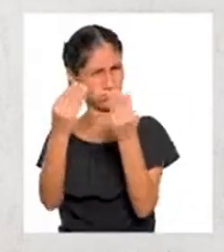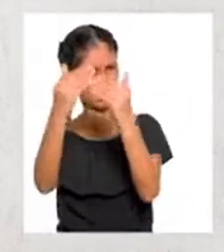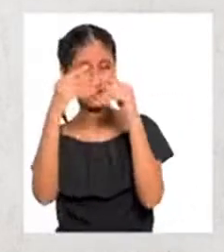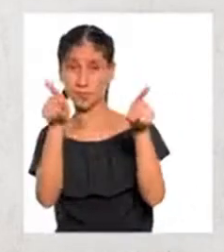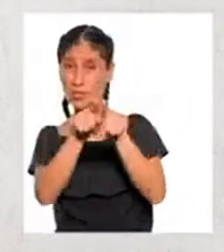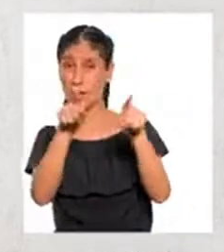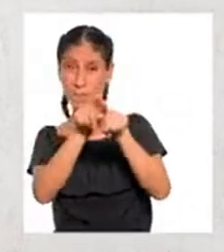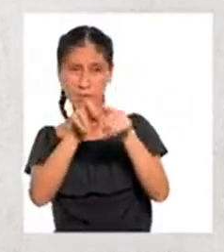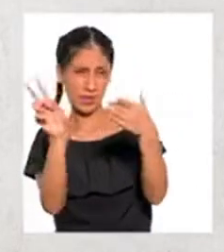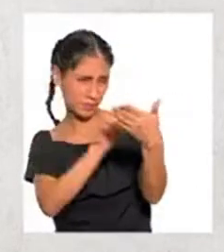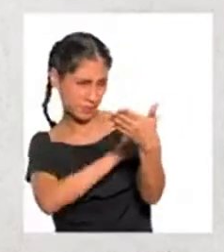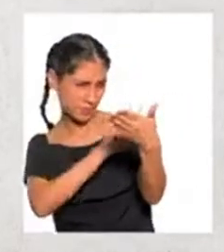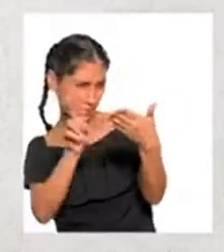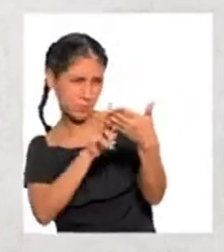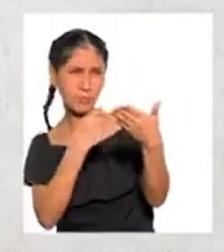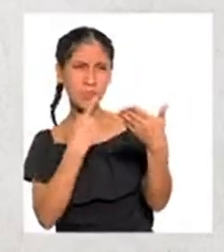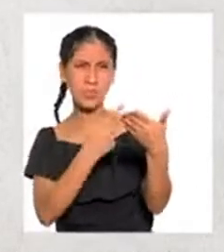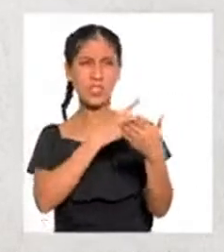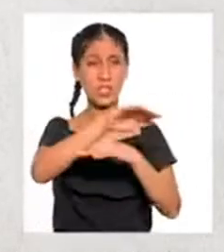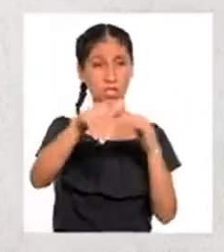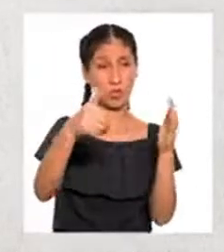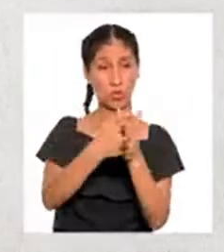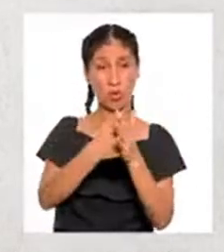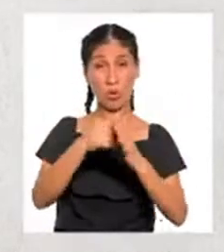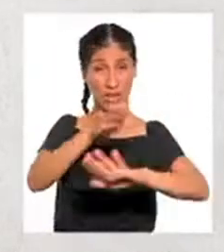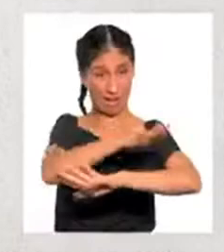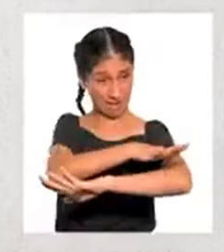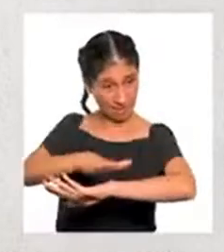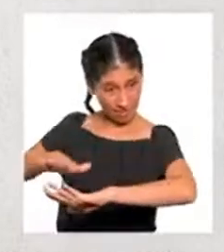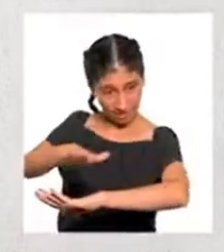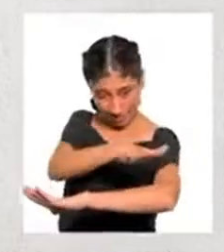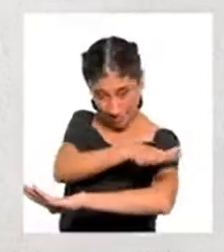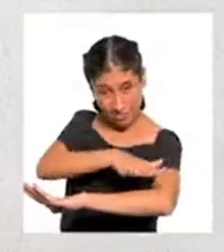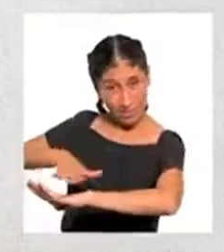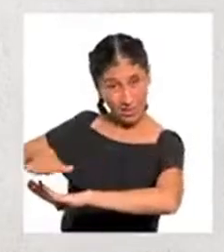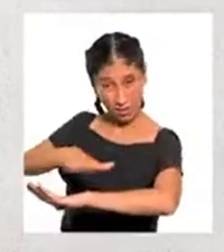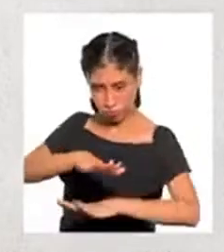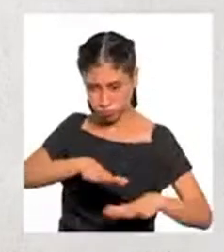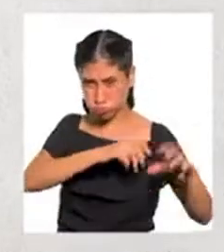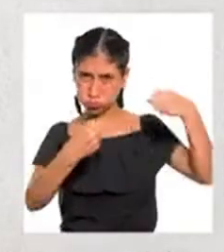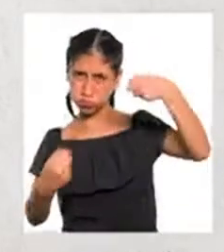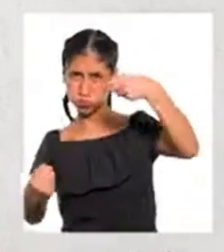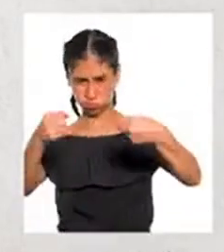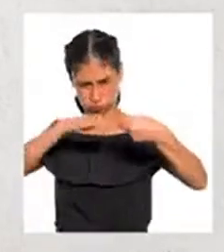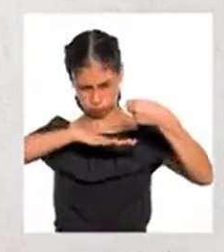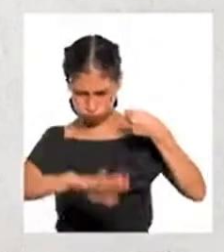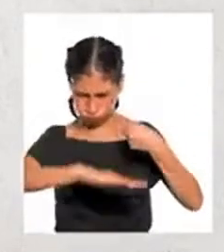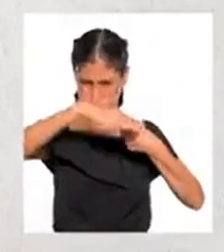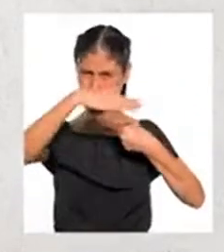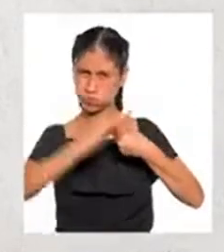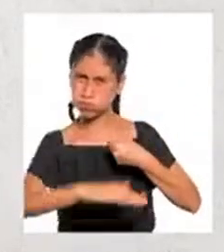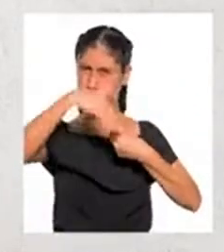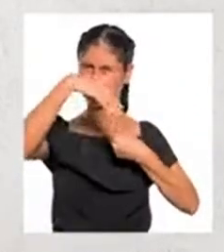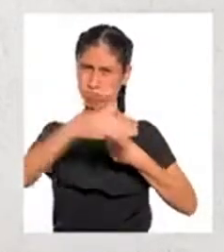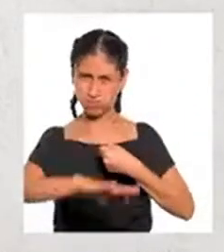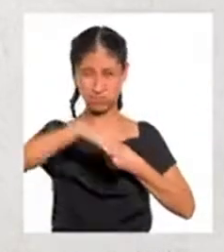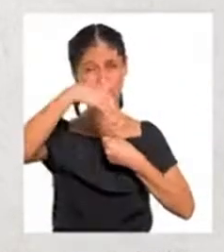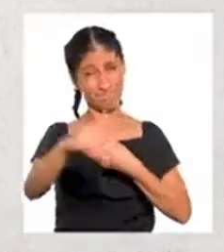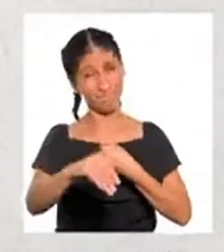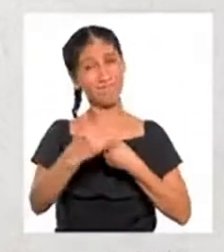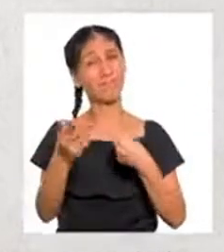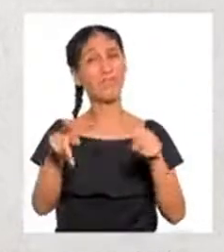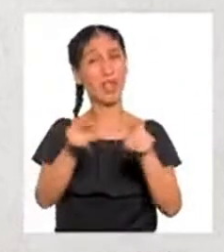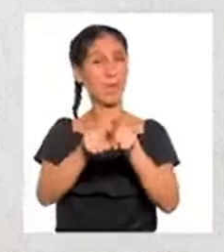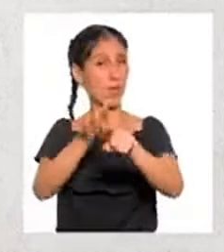que la infraestructura física resultó gravemente dañada por la destrucción de largos tramos de carreteras y ferrovías, así